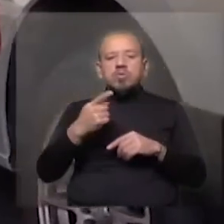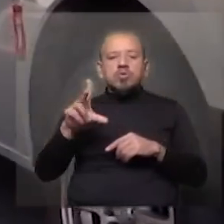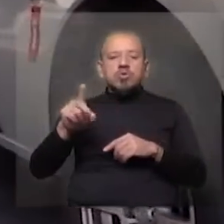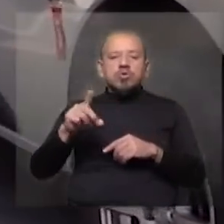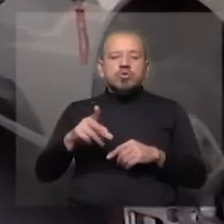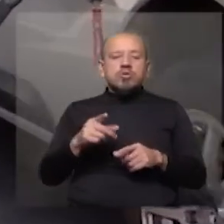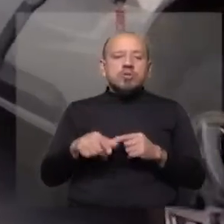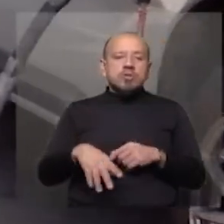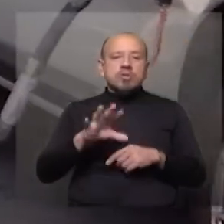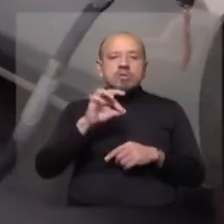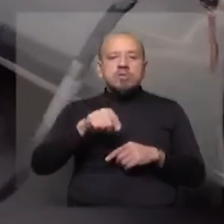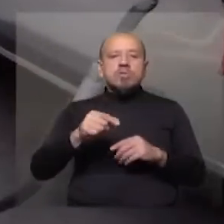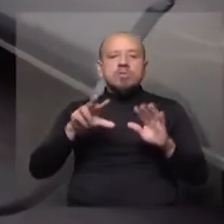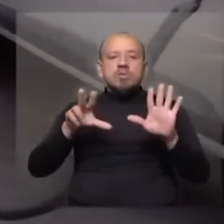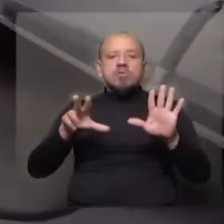Argentina